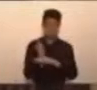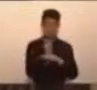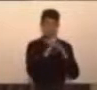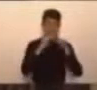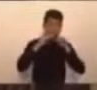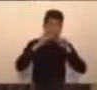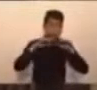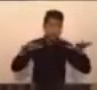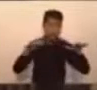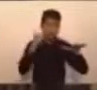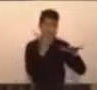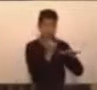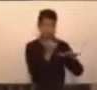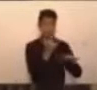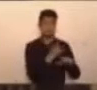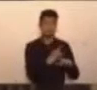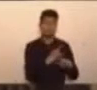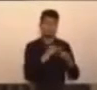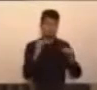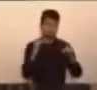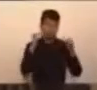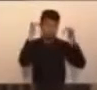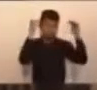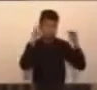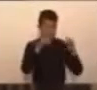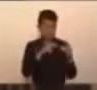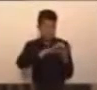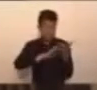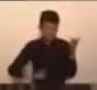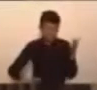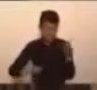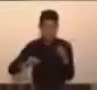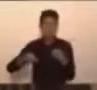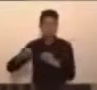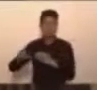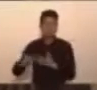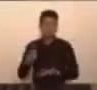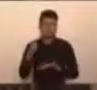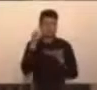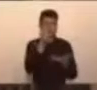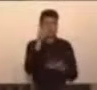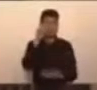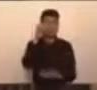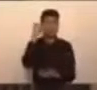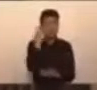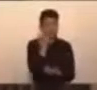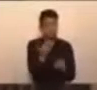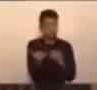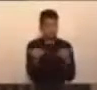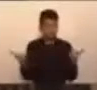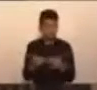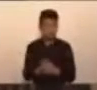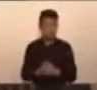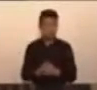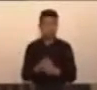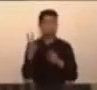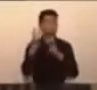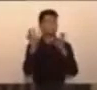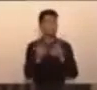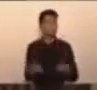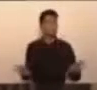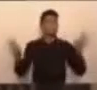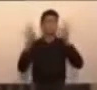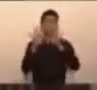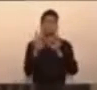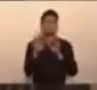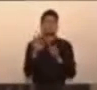instituciones públicas de educación superior les debe ser reintegrado por el gobierno. Hay un tema muy importante,